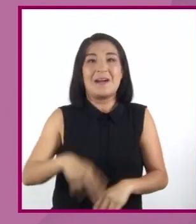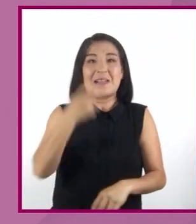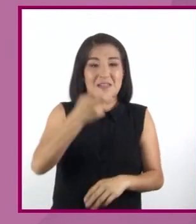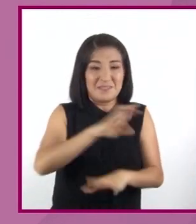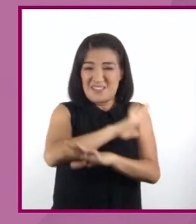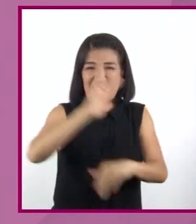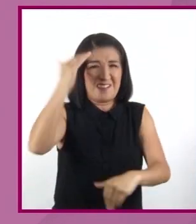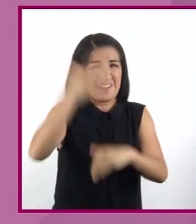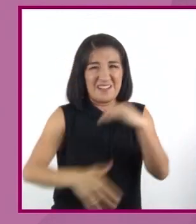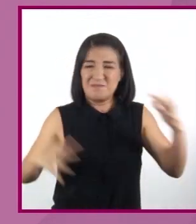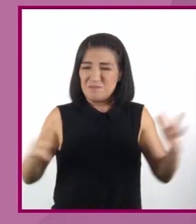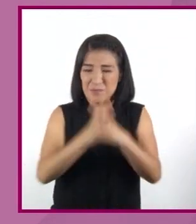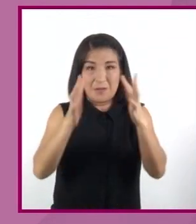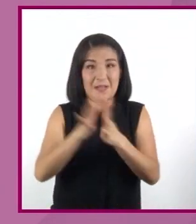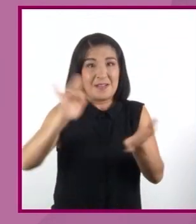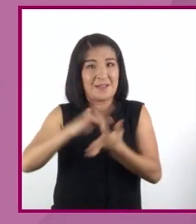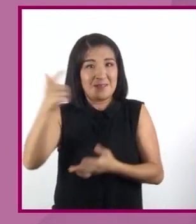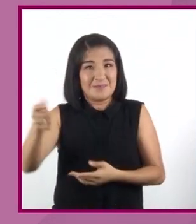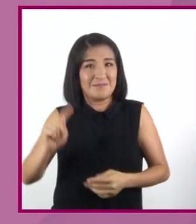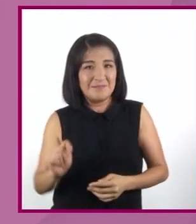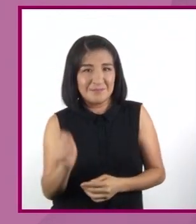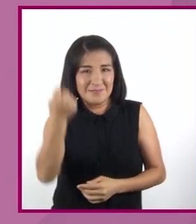gracias a la tecnología?